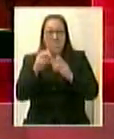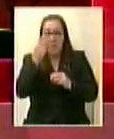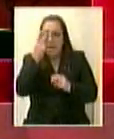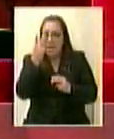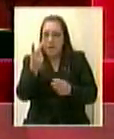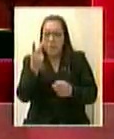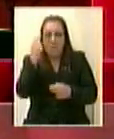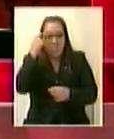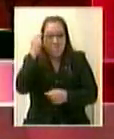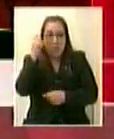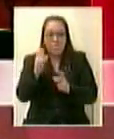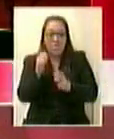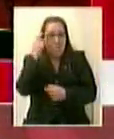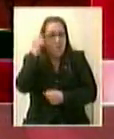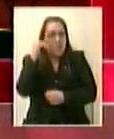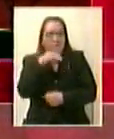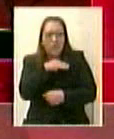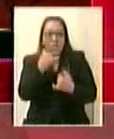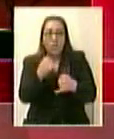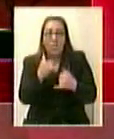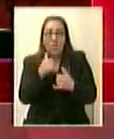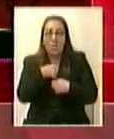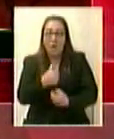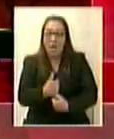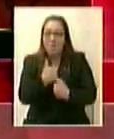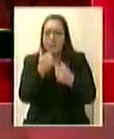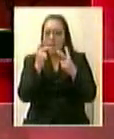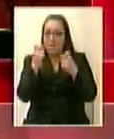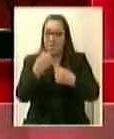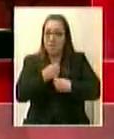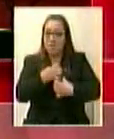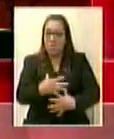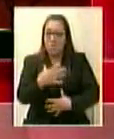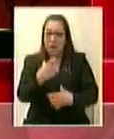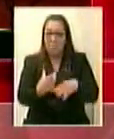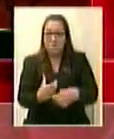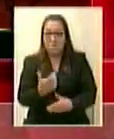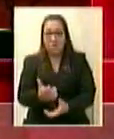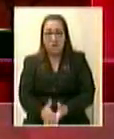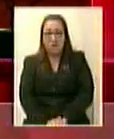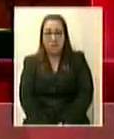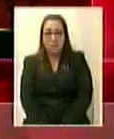esté engañando de esta manera, no se esté jugando con el tema de salud.